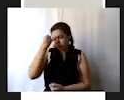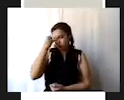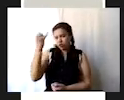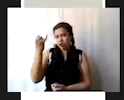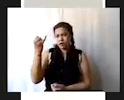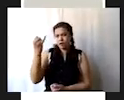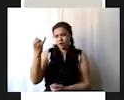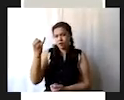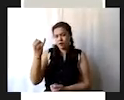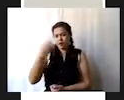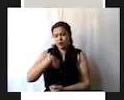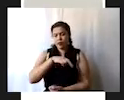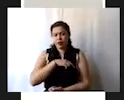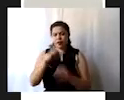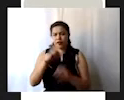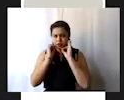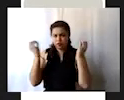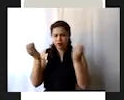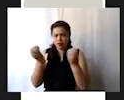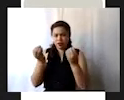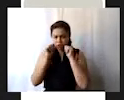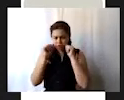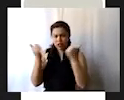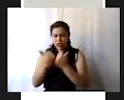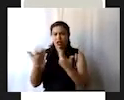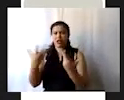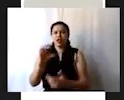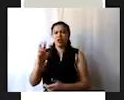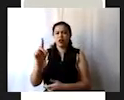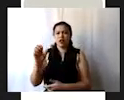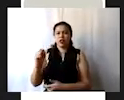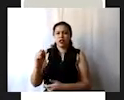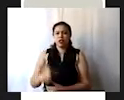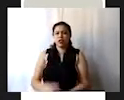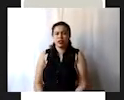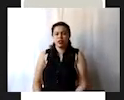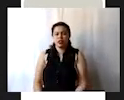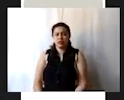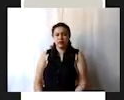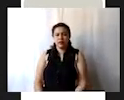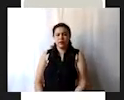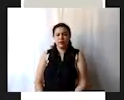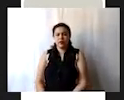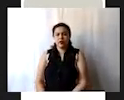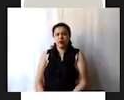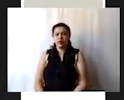de dónde estamos como organización con los ODS. El papel, del papel a la acción, ¿no?